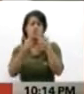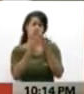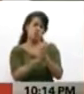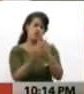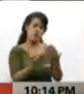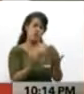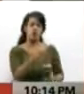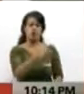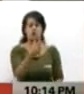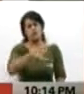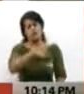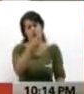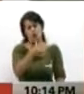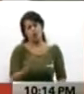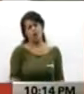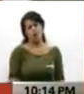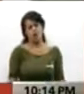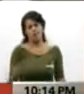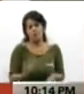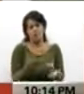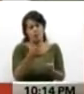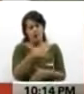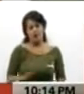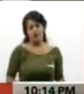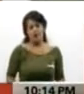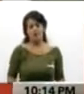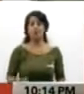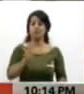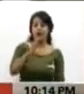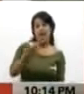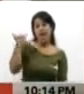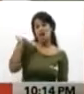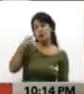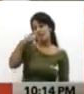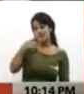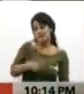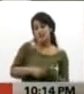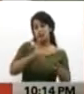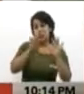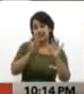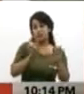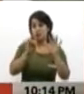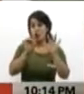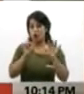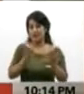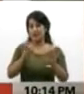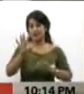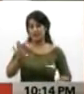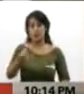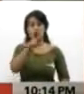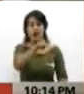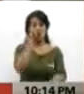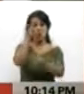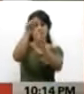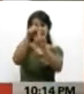Vea, más adelante. Mientras que hasta julio de 1985, de una meta global de